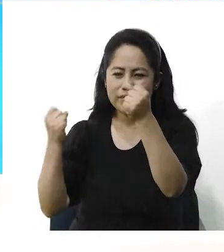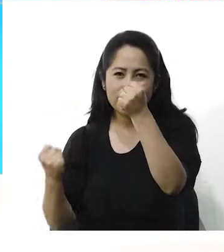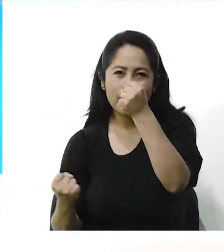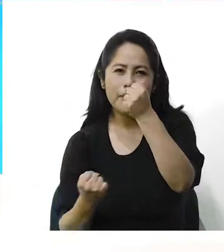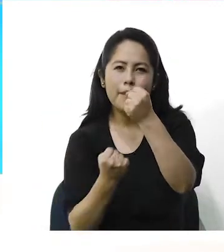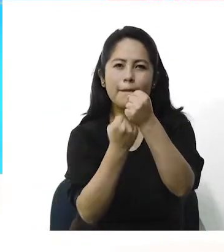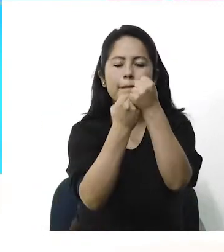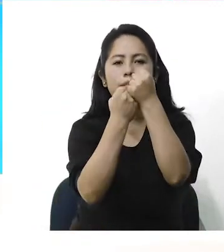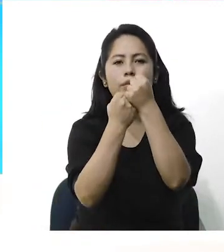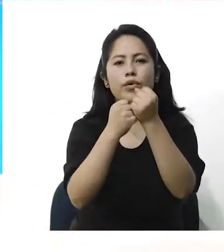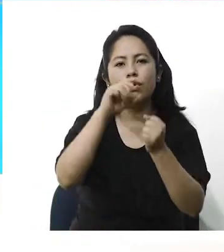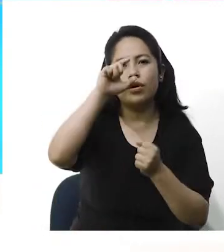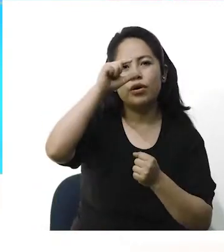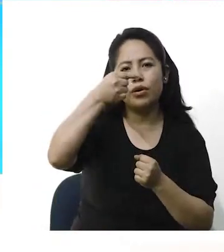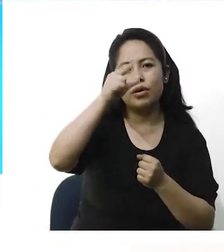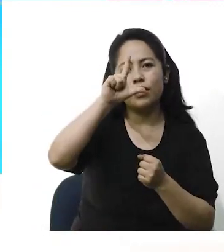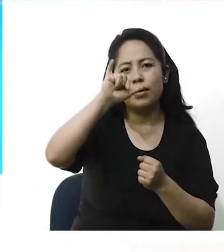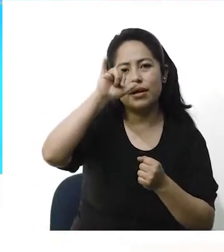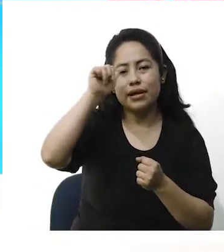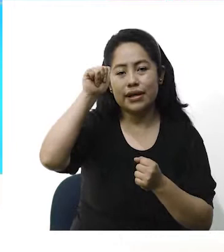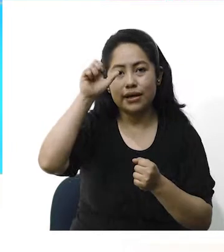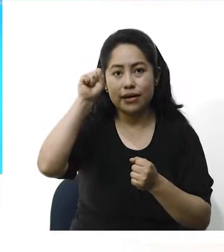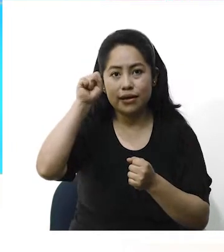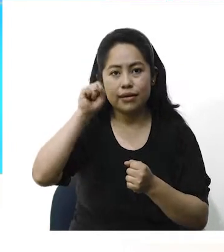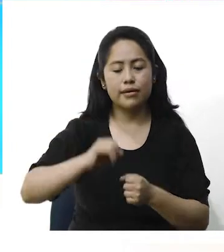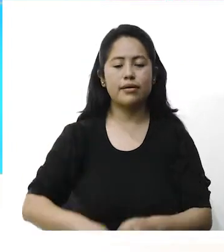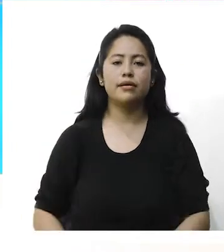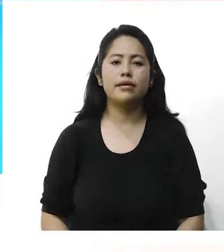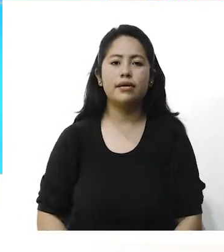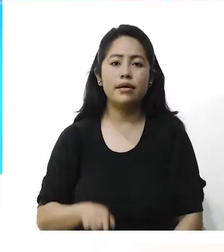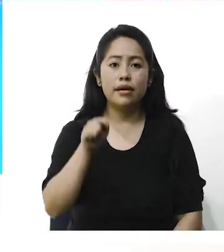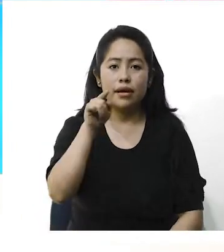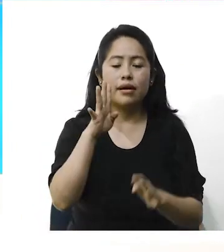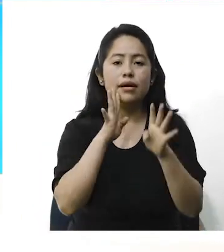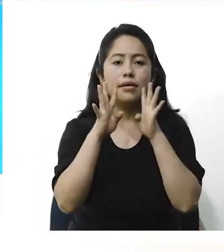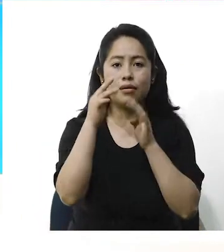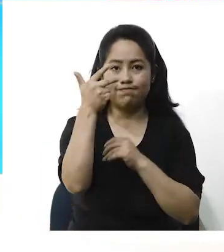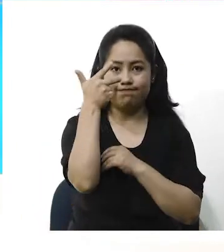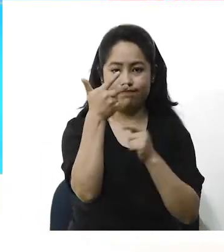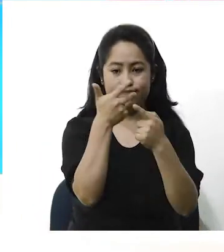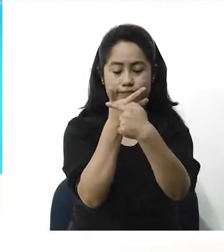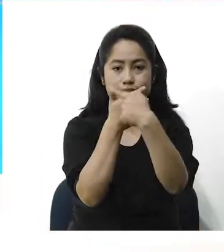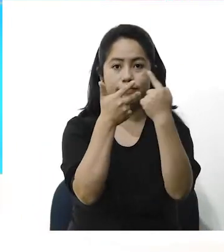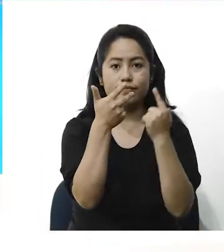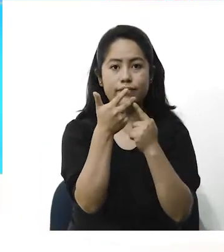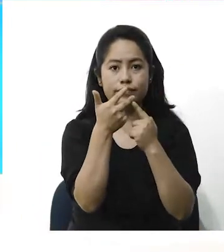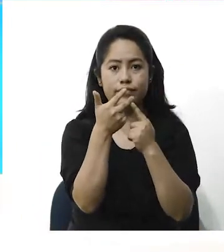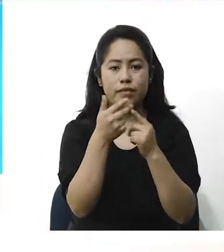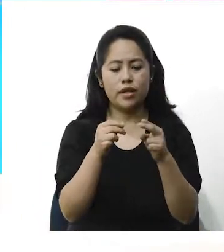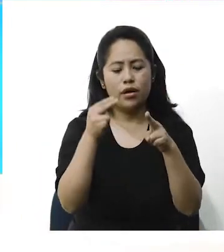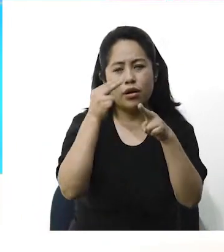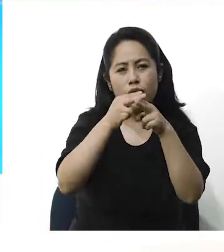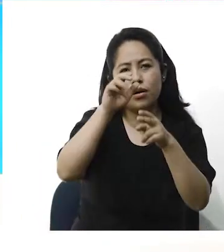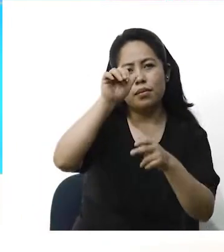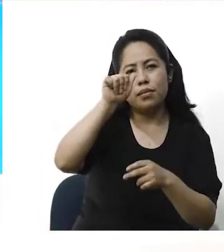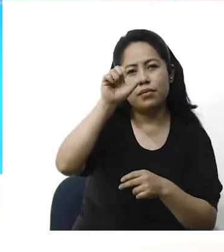denominadas neuroglías, de las cuales hablaremos de tres: los astrocitos,